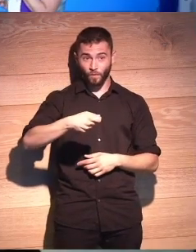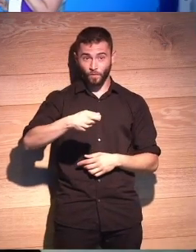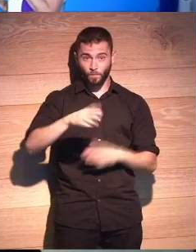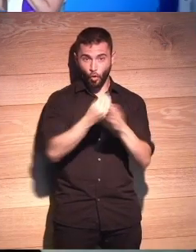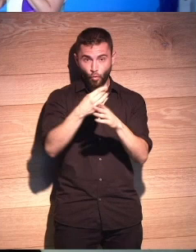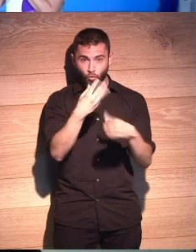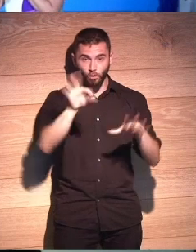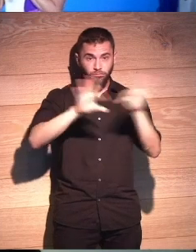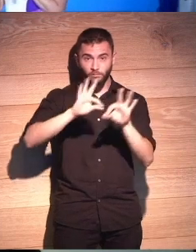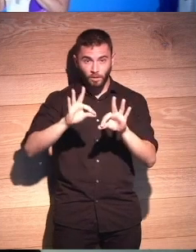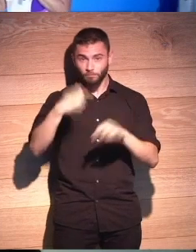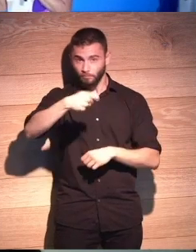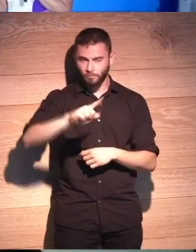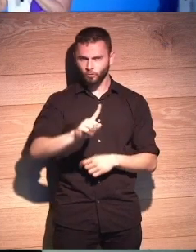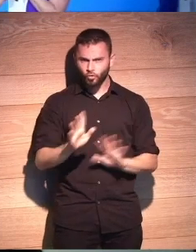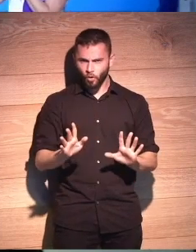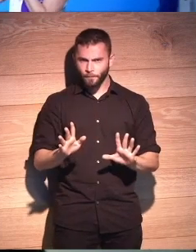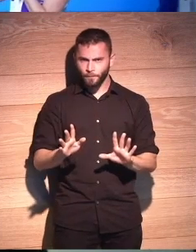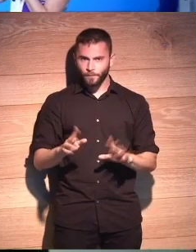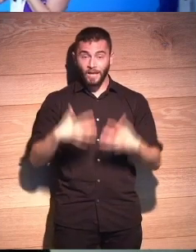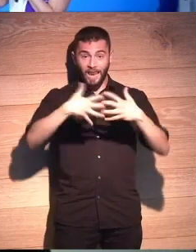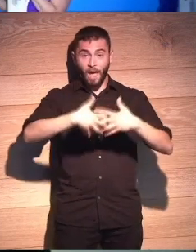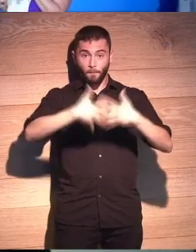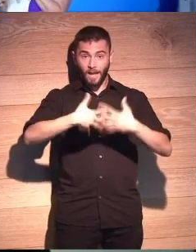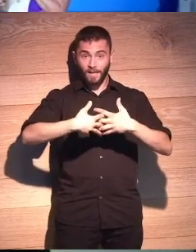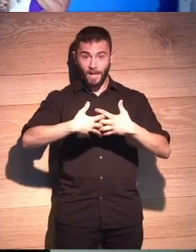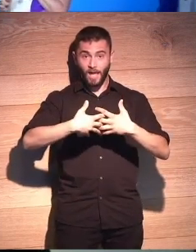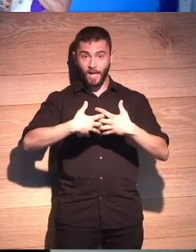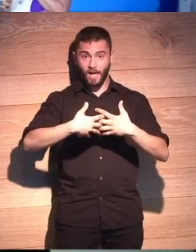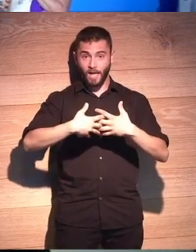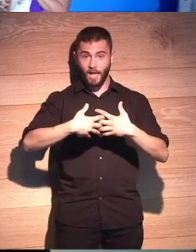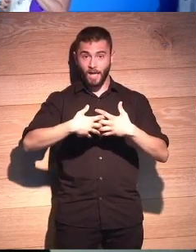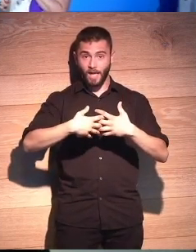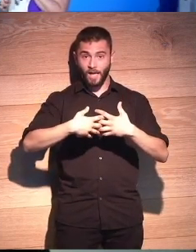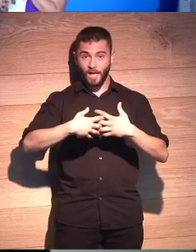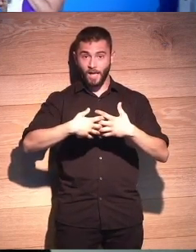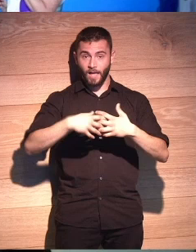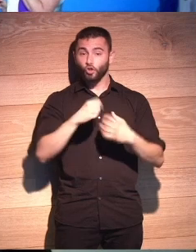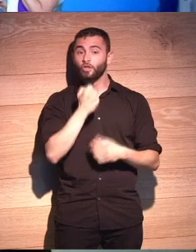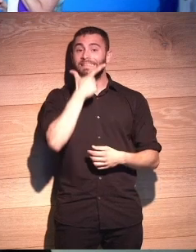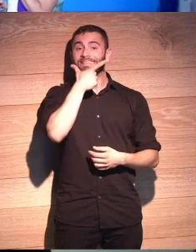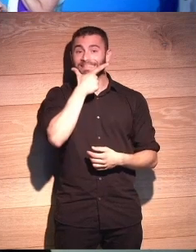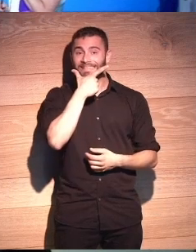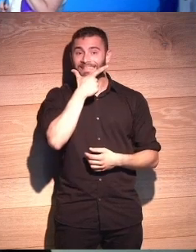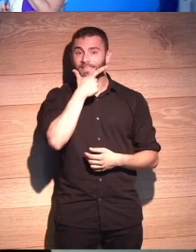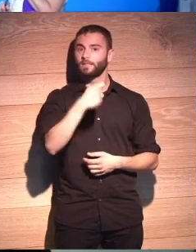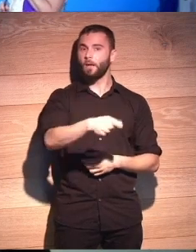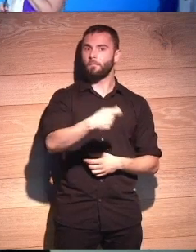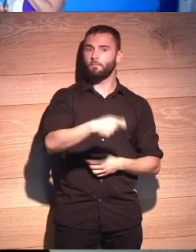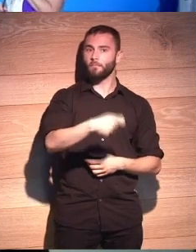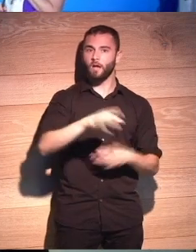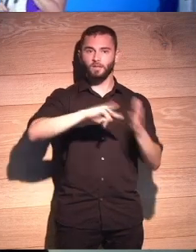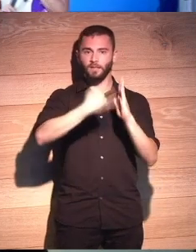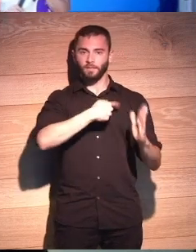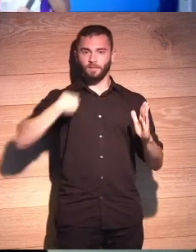los productos. Le cobra la máquina con la sonrisa. Se llama, es un sistema que han